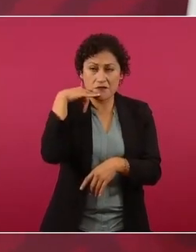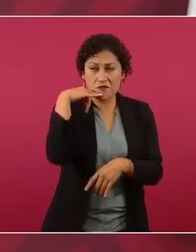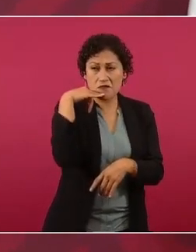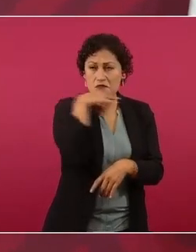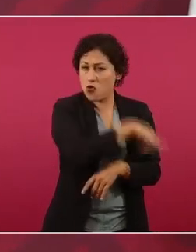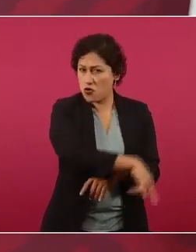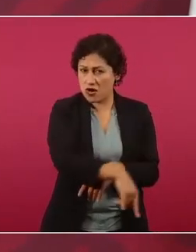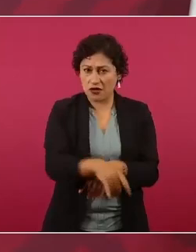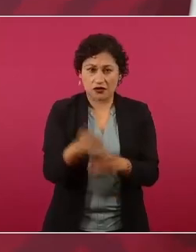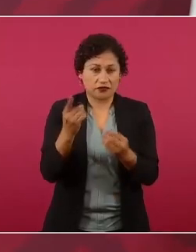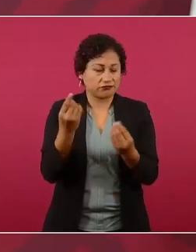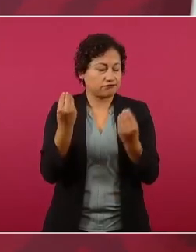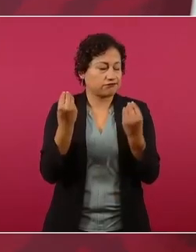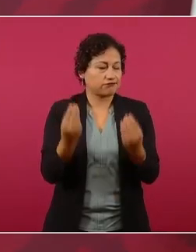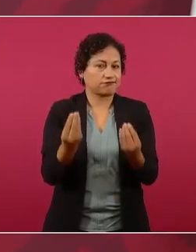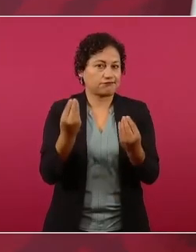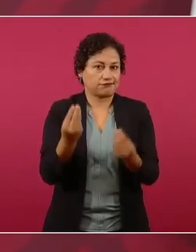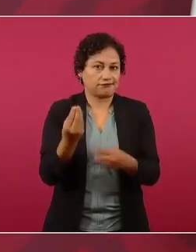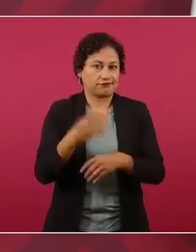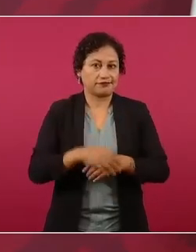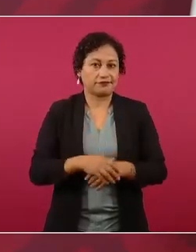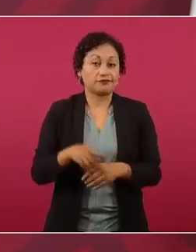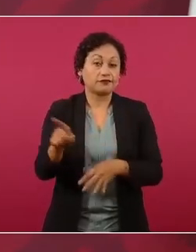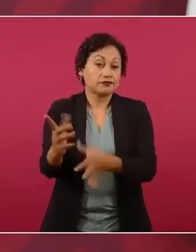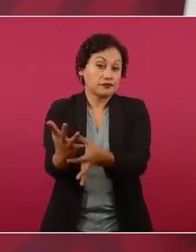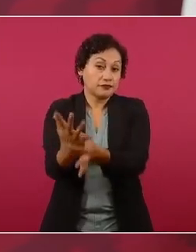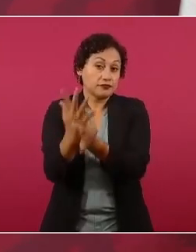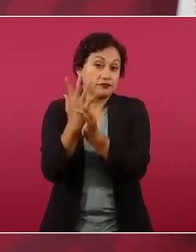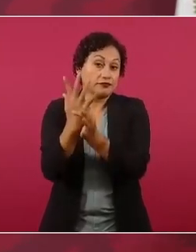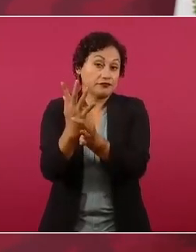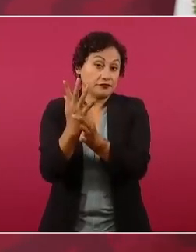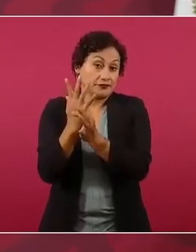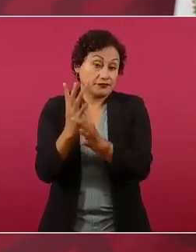hipócrita, de que ellos no iban a aprobar